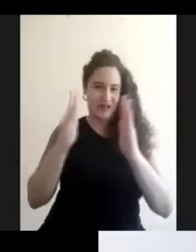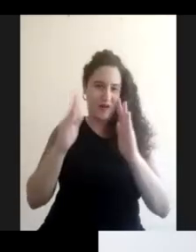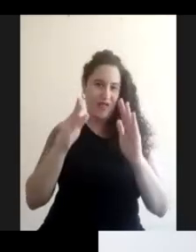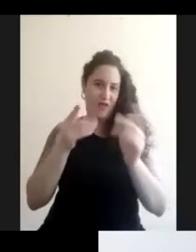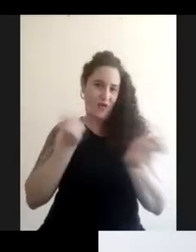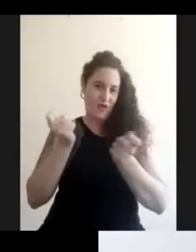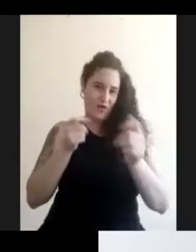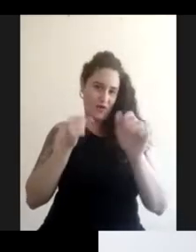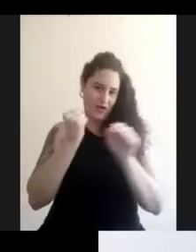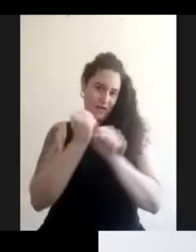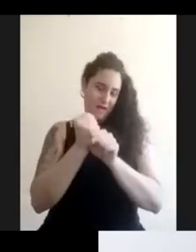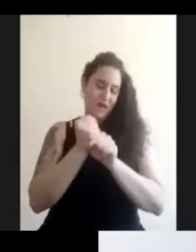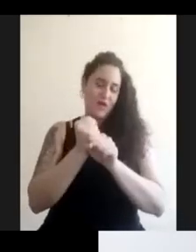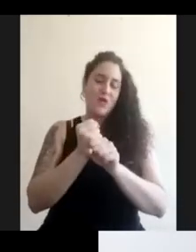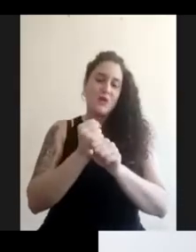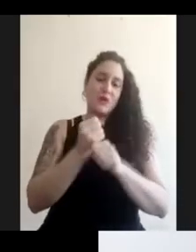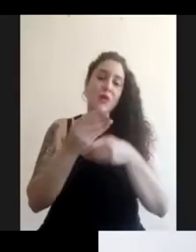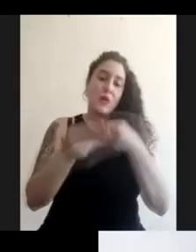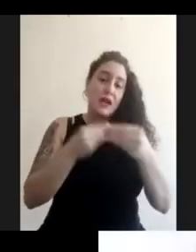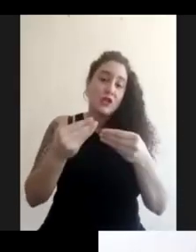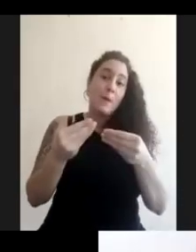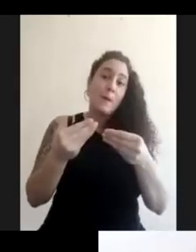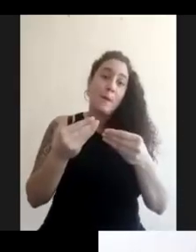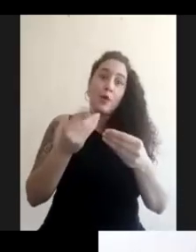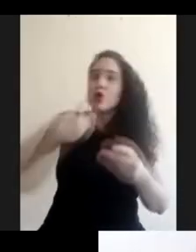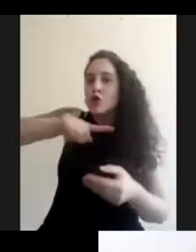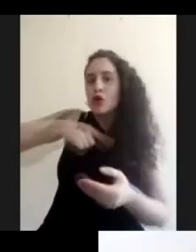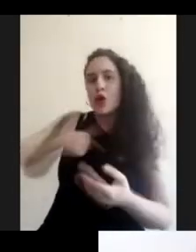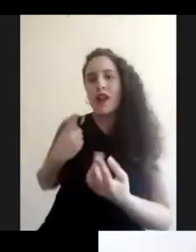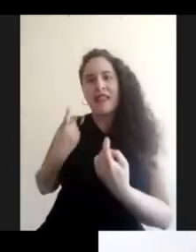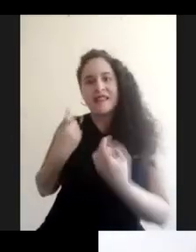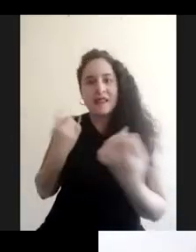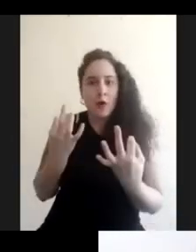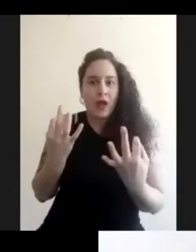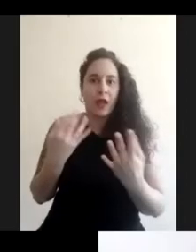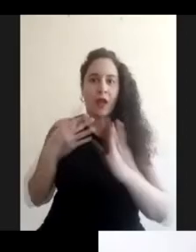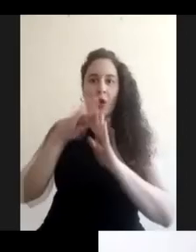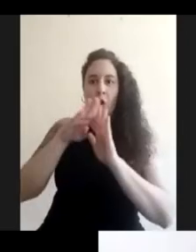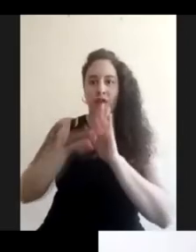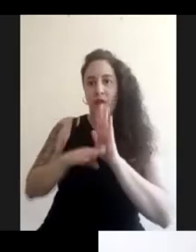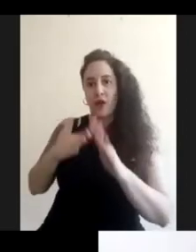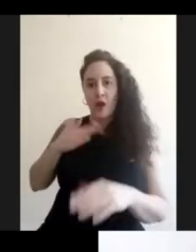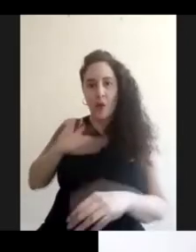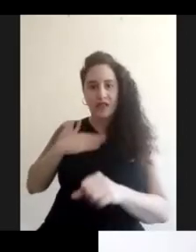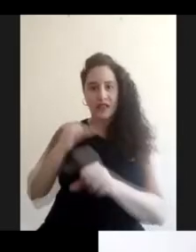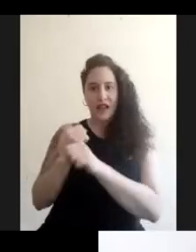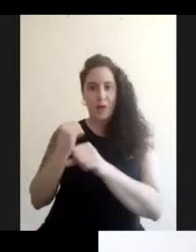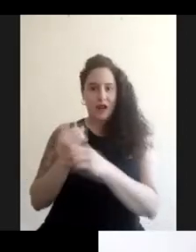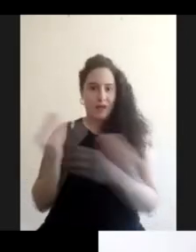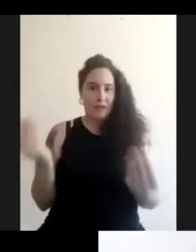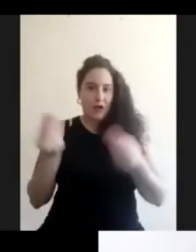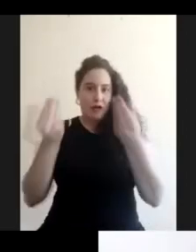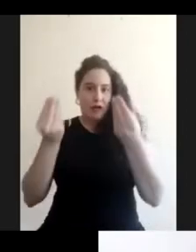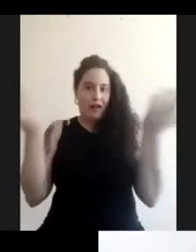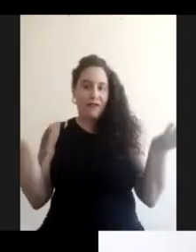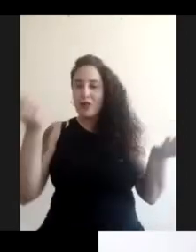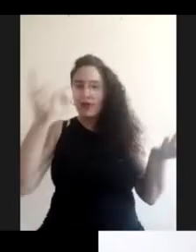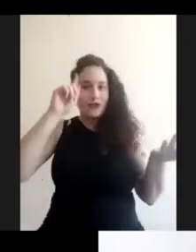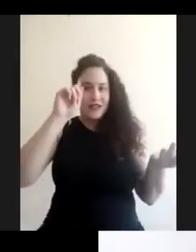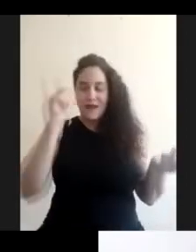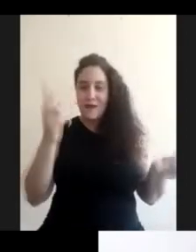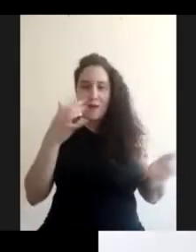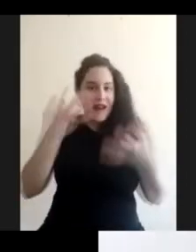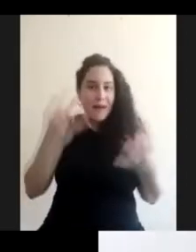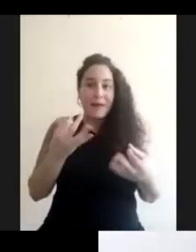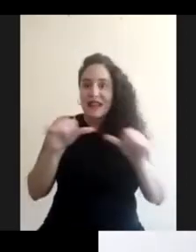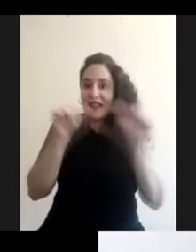pues lo que necesitamos es que se mejoren nuestras condiciones laborales. No sabemos exactamente de qué